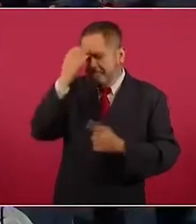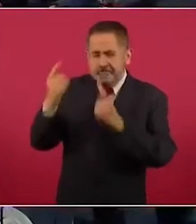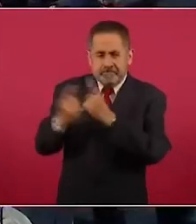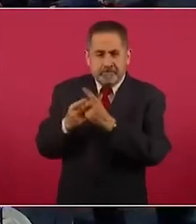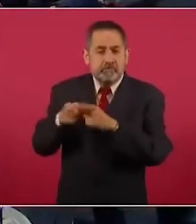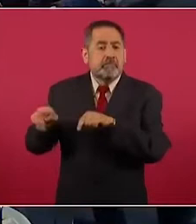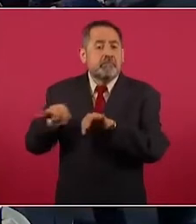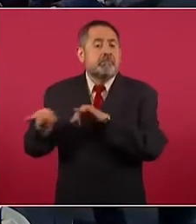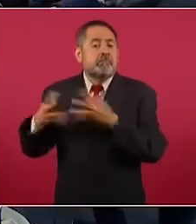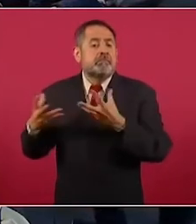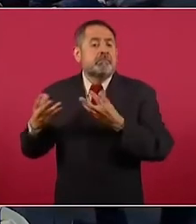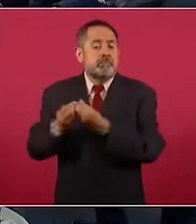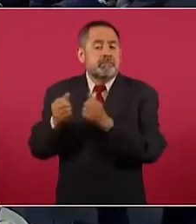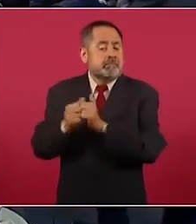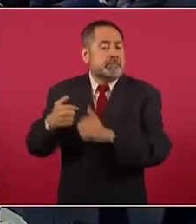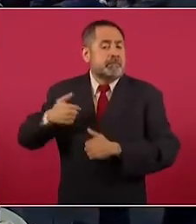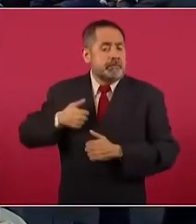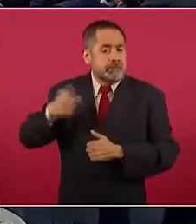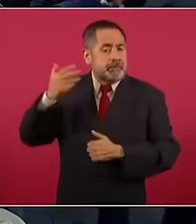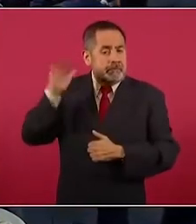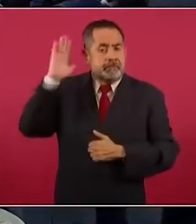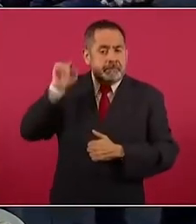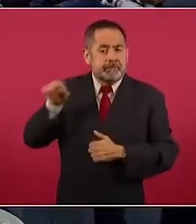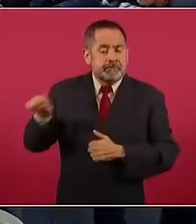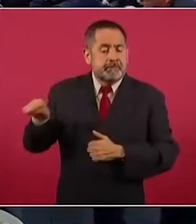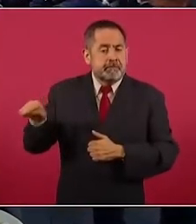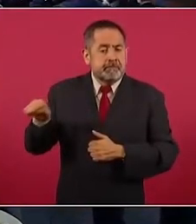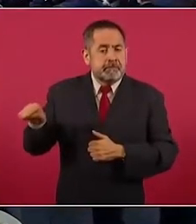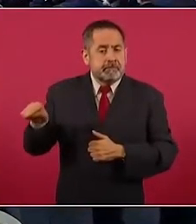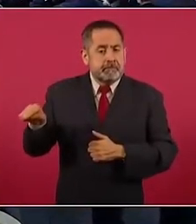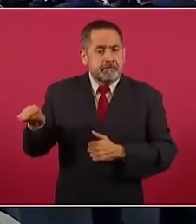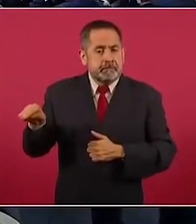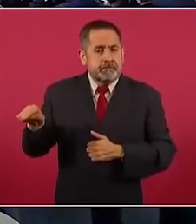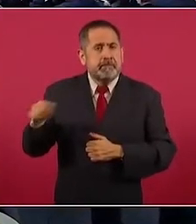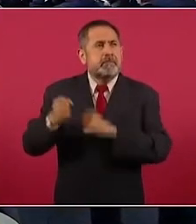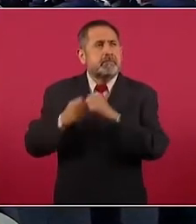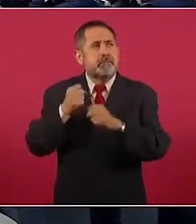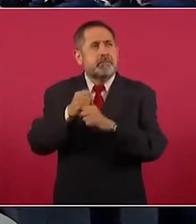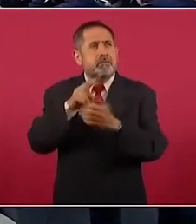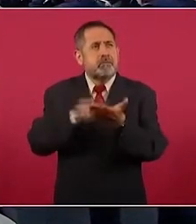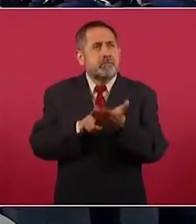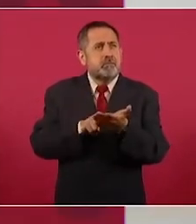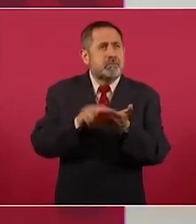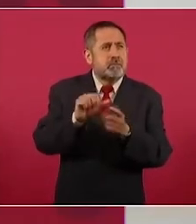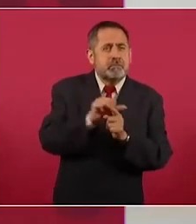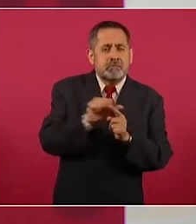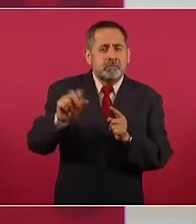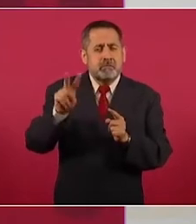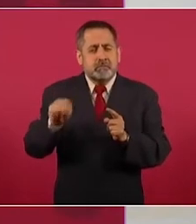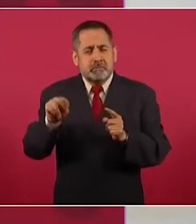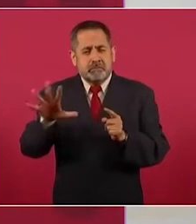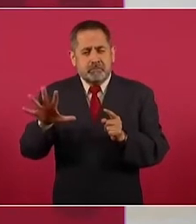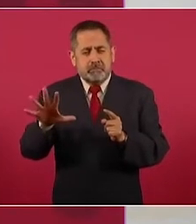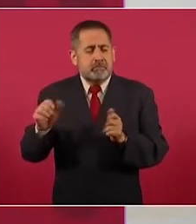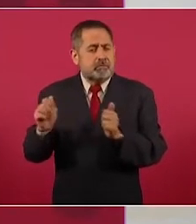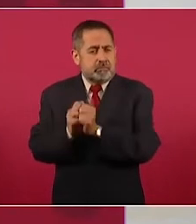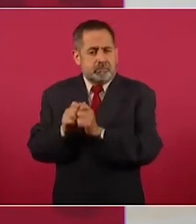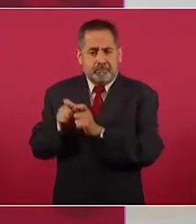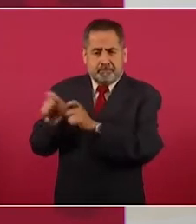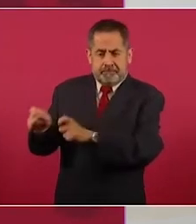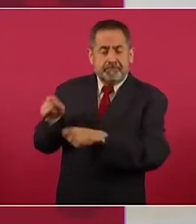1994. Trabajó conmigo de el 2000 al 2005 como